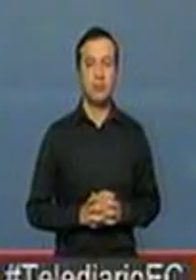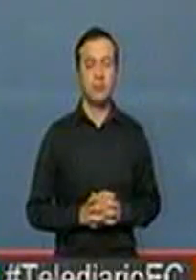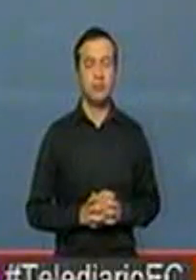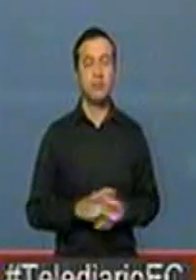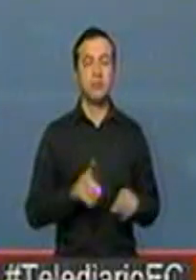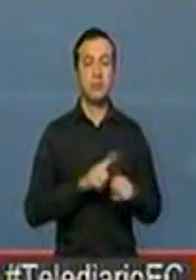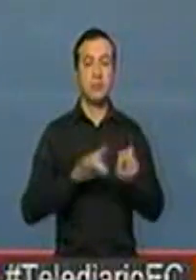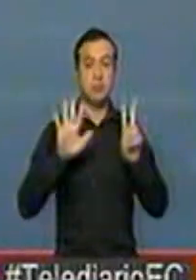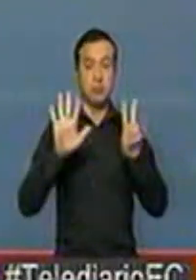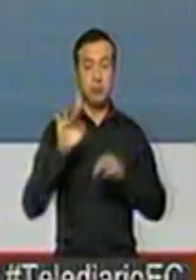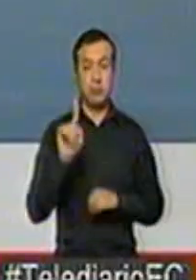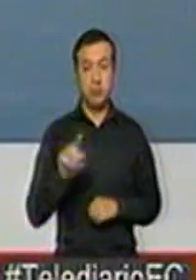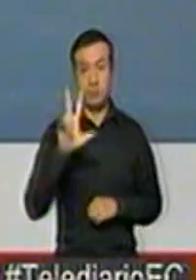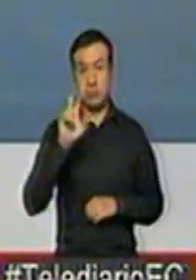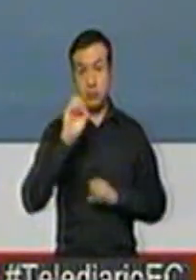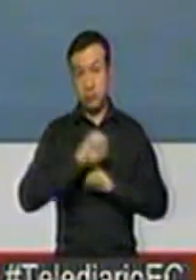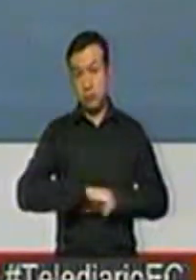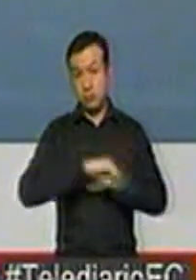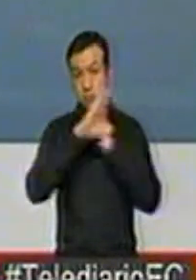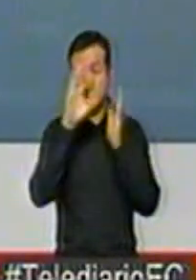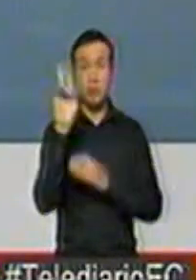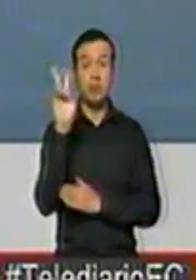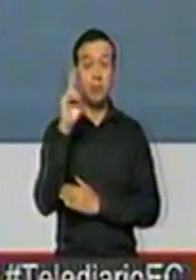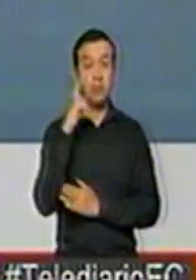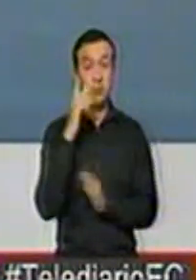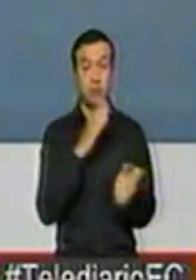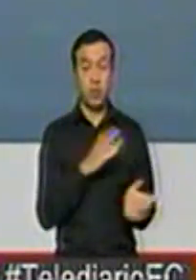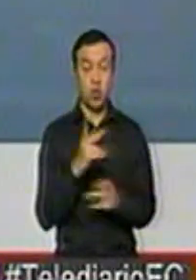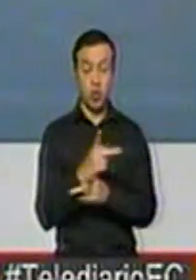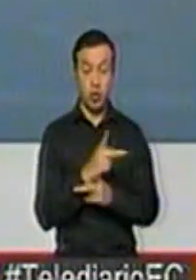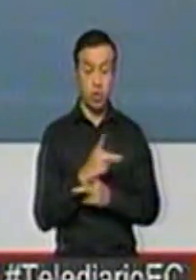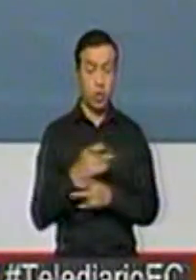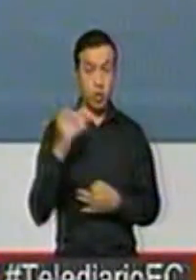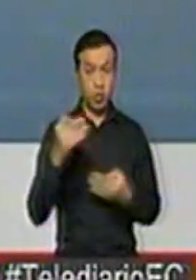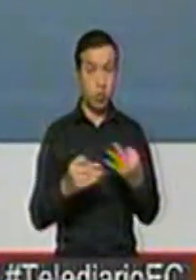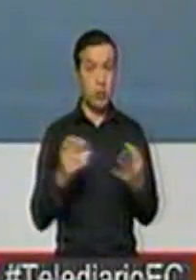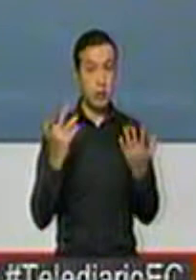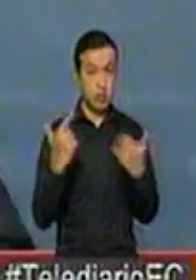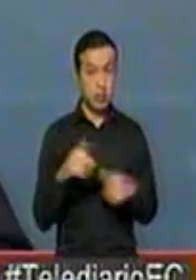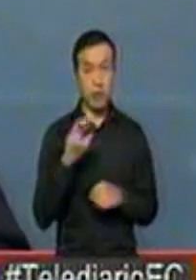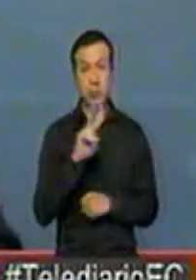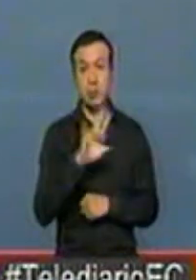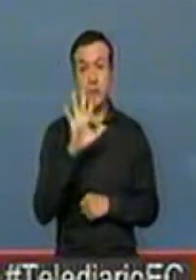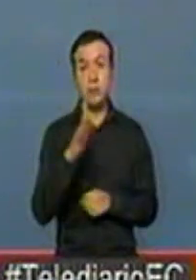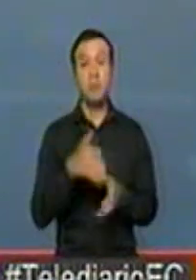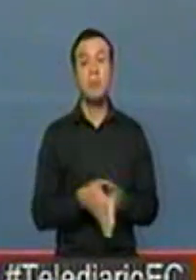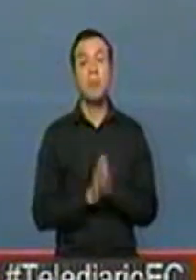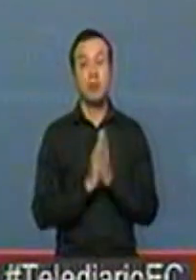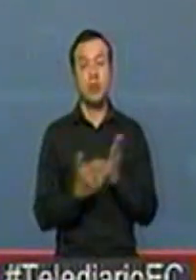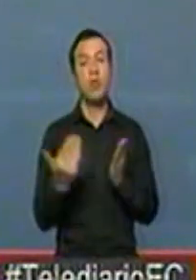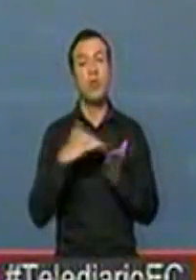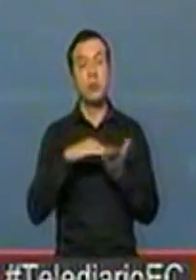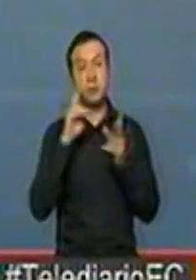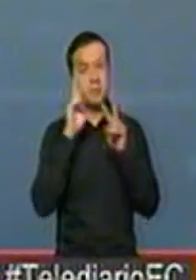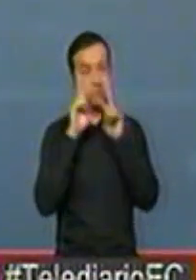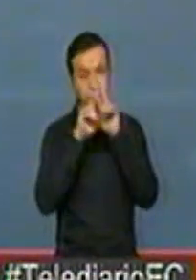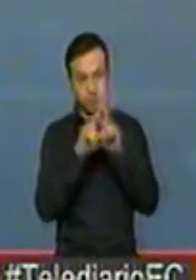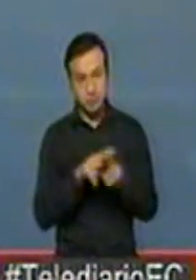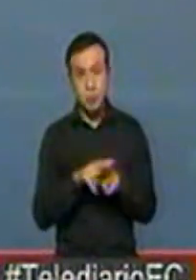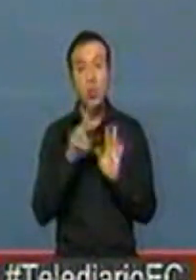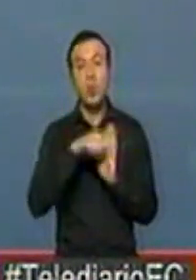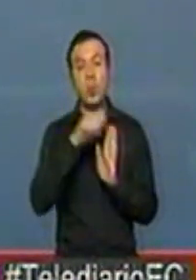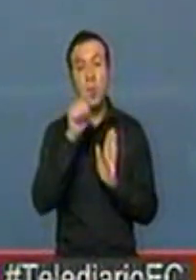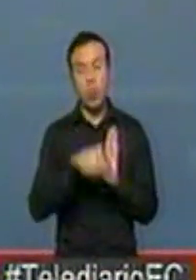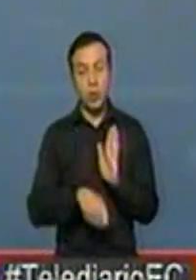7 y 30 de la mañana hasta este día viernes se prevé que el consejo de la judicatura resuelva los 25 pedidos de reconsideración de los jueces y conjueces